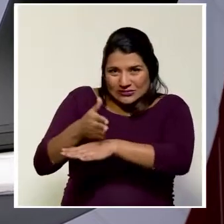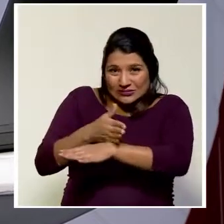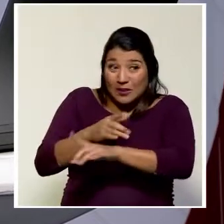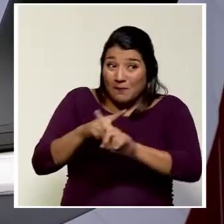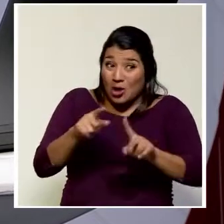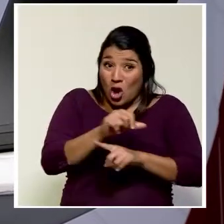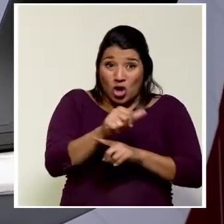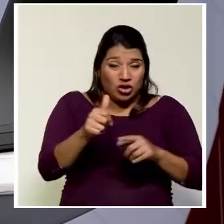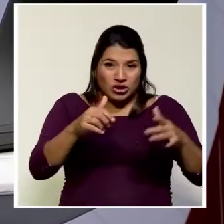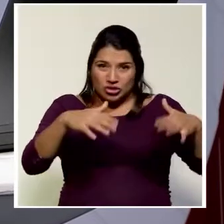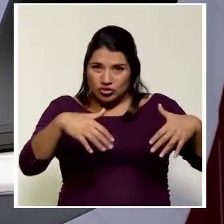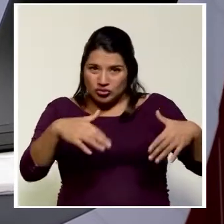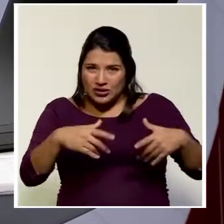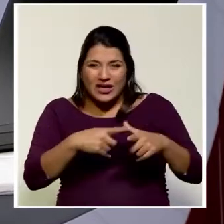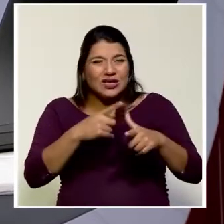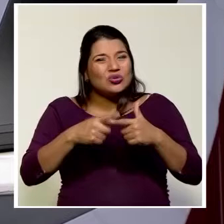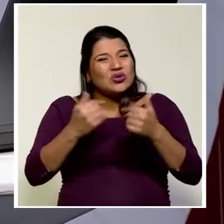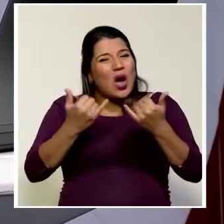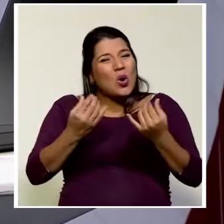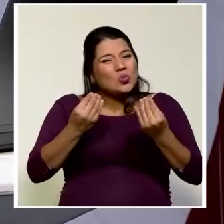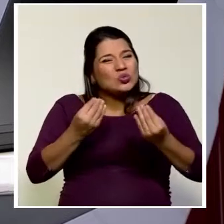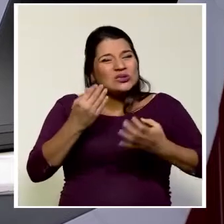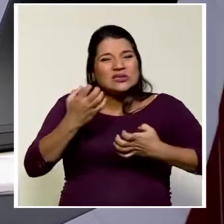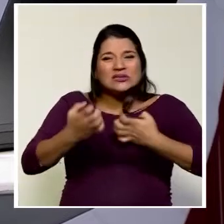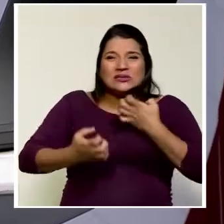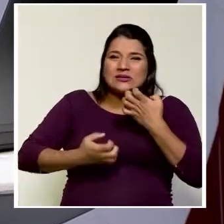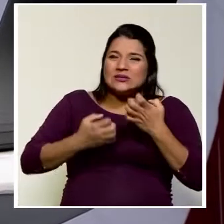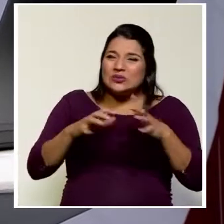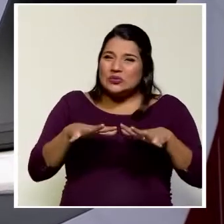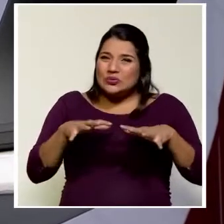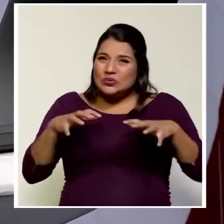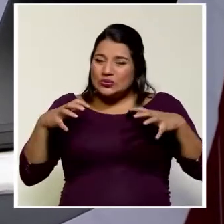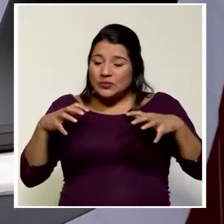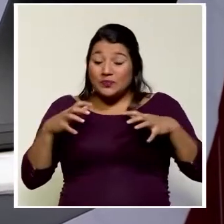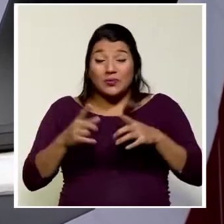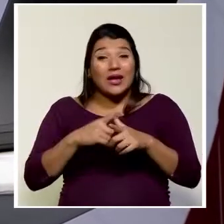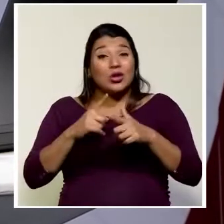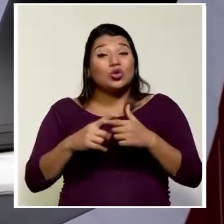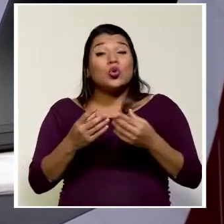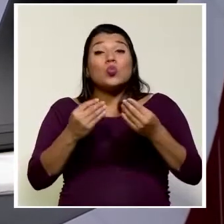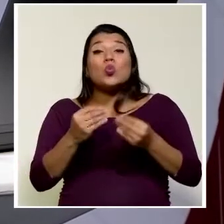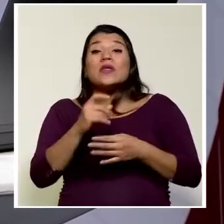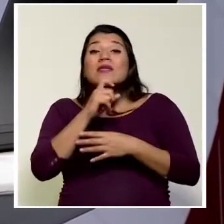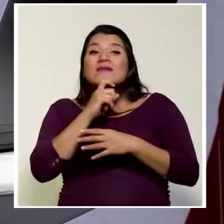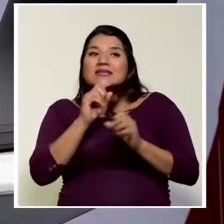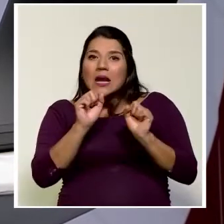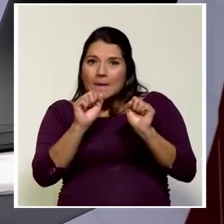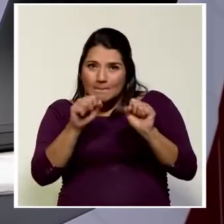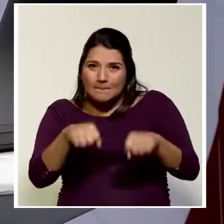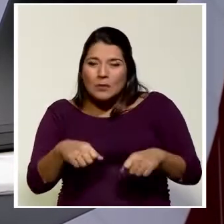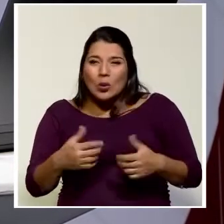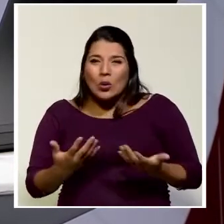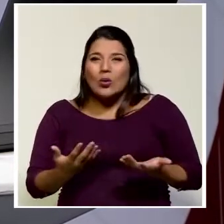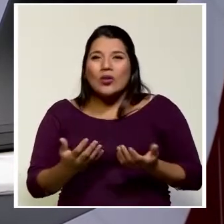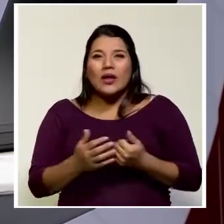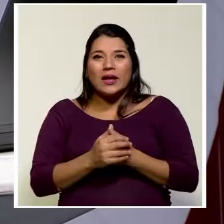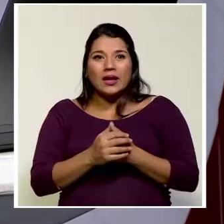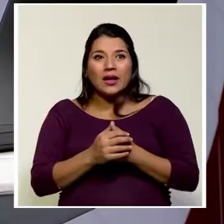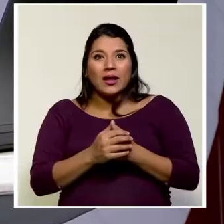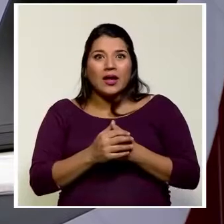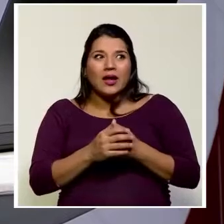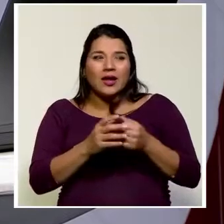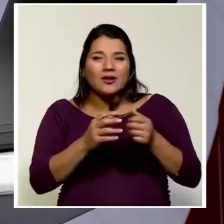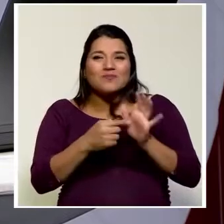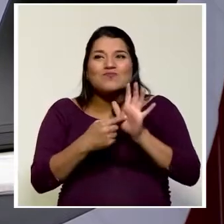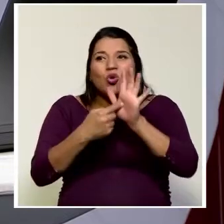ambiente. Hay una nube emocional que es muy muy difícil de poder captar en un reportaje, en una